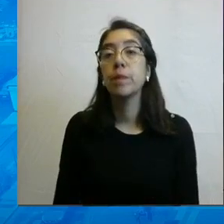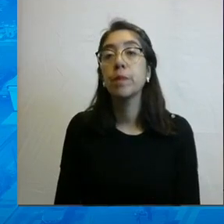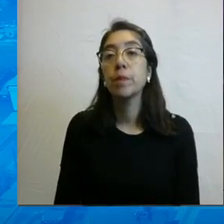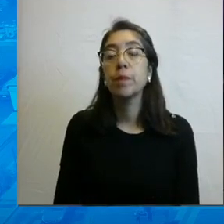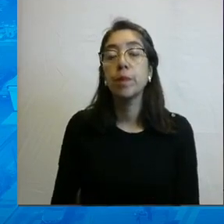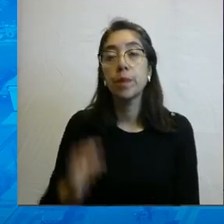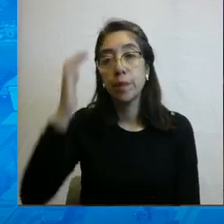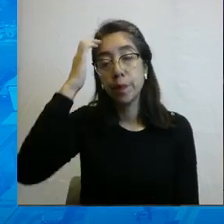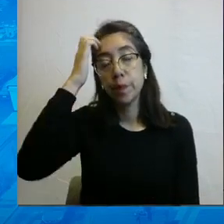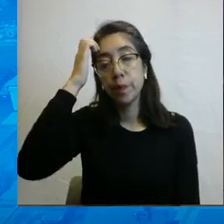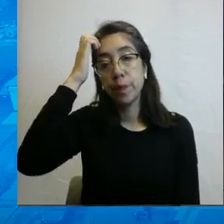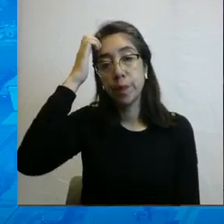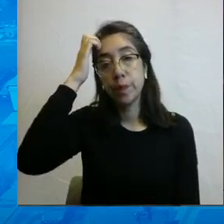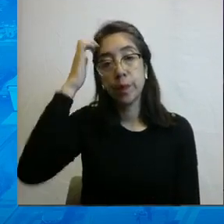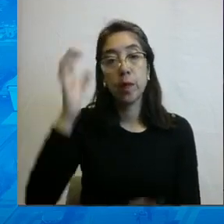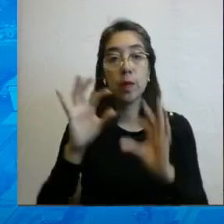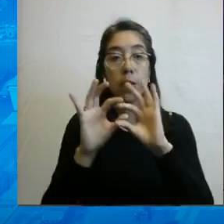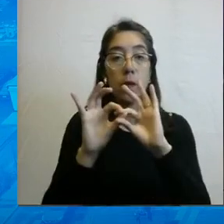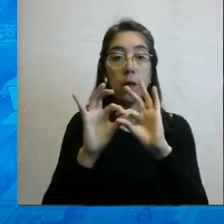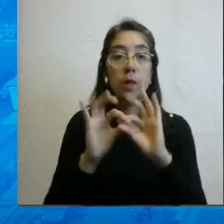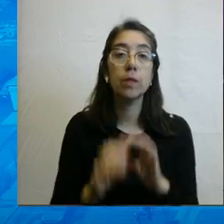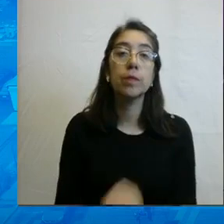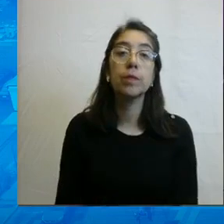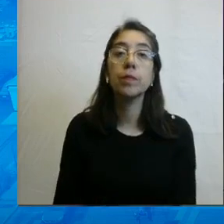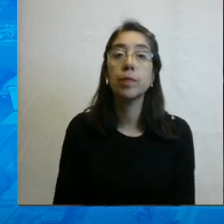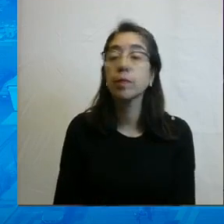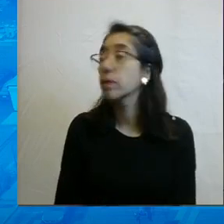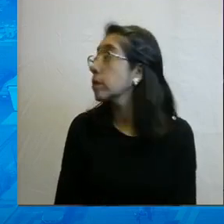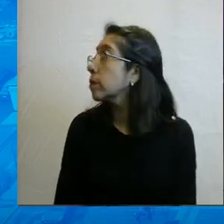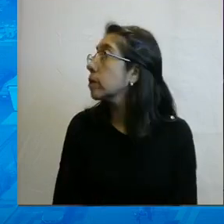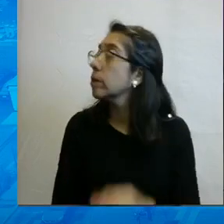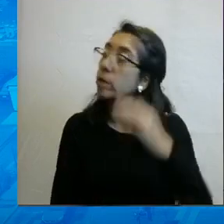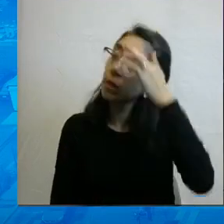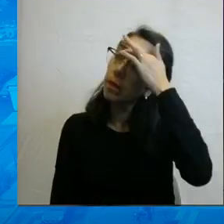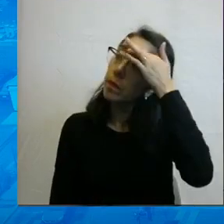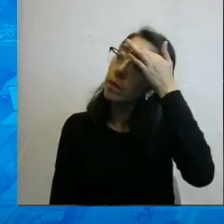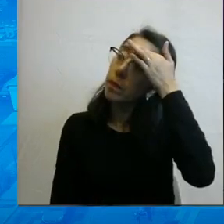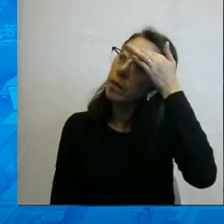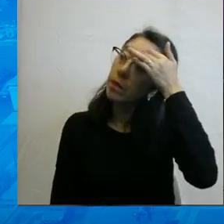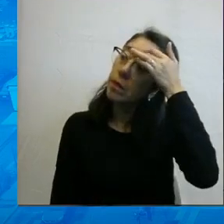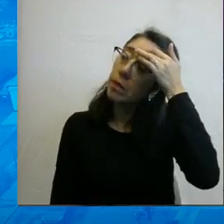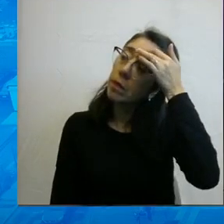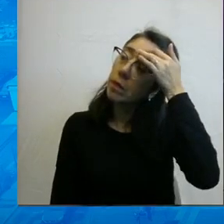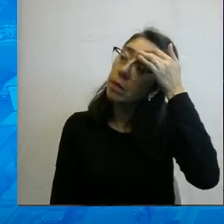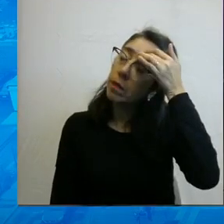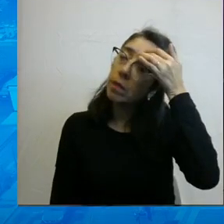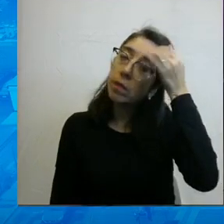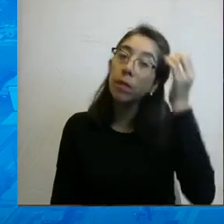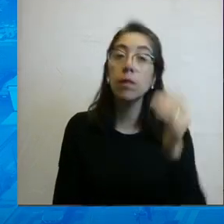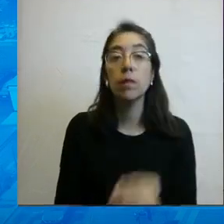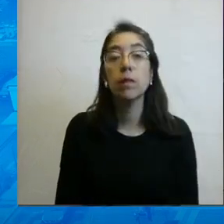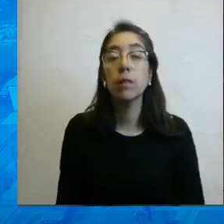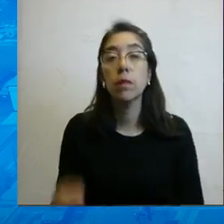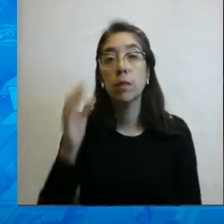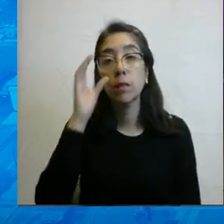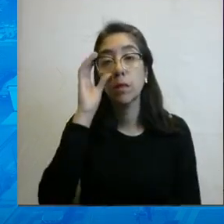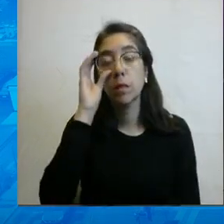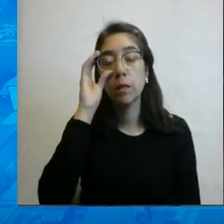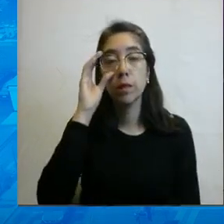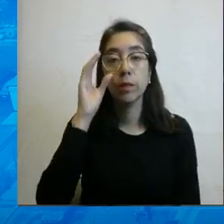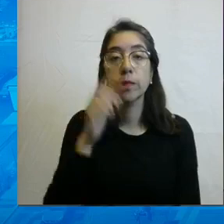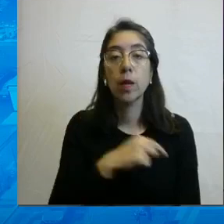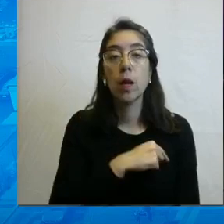bien. Gracias. Varios públicos. Pasamos al varios públicos, entonces. Mario